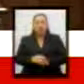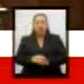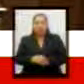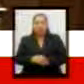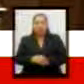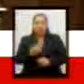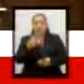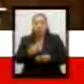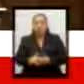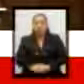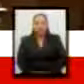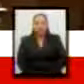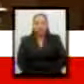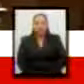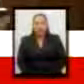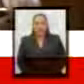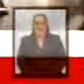género. Muchas gracias.